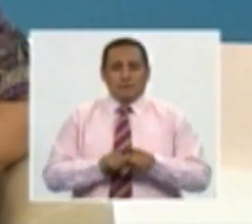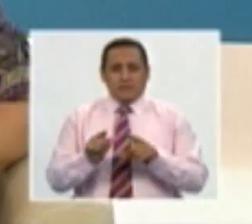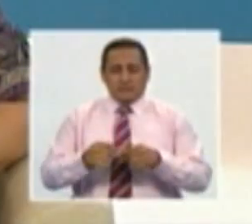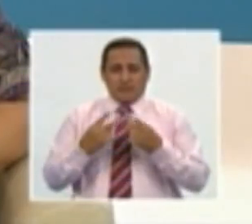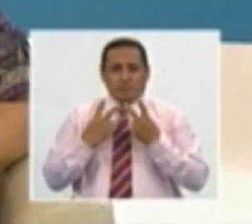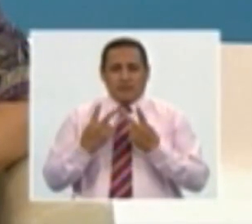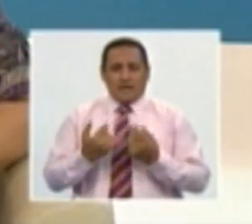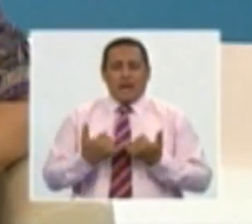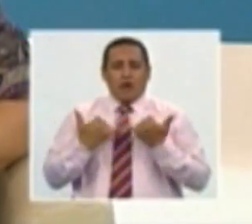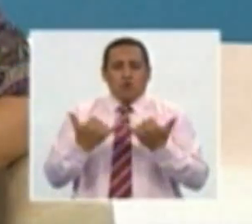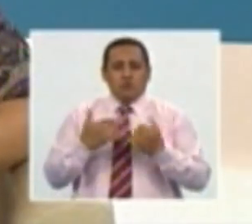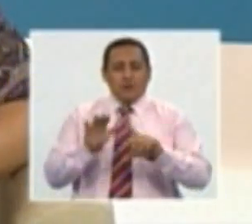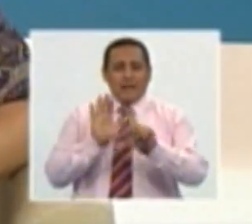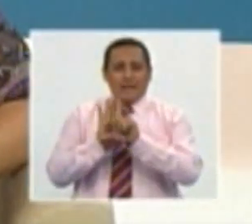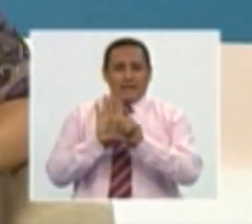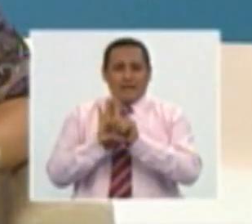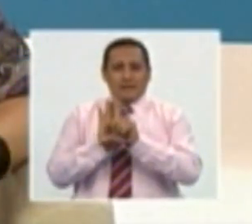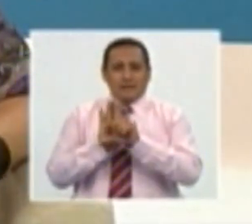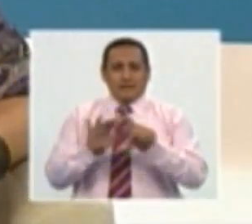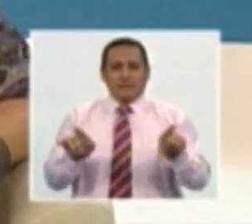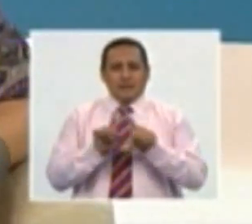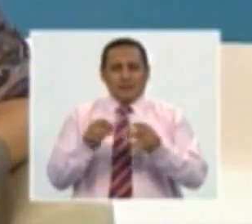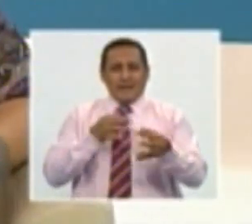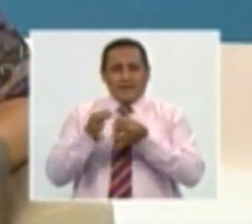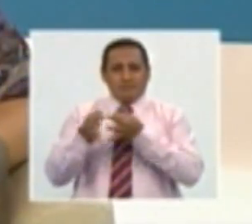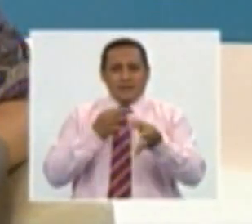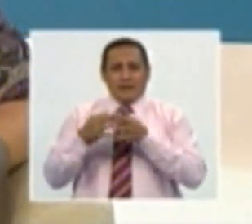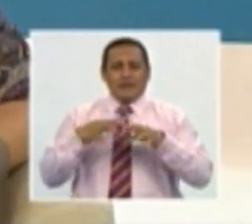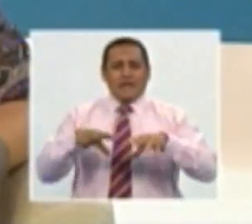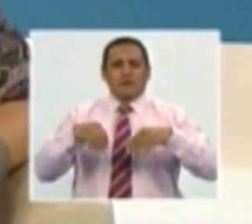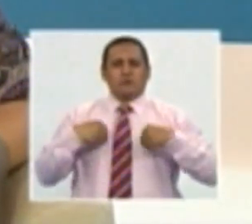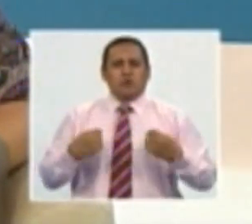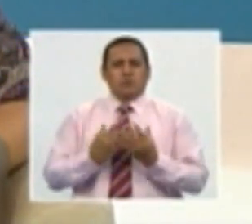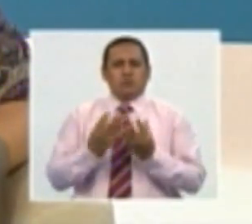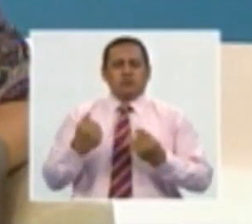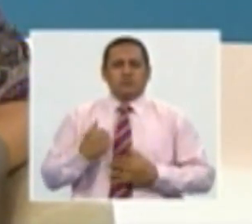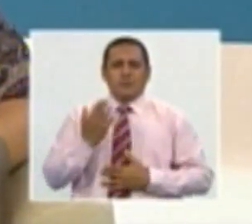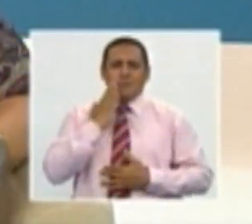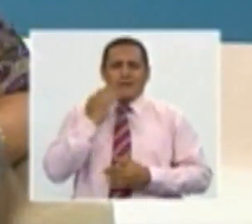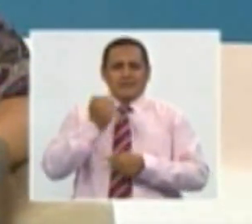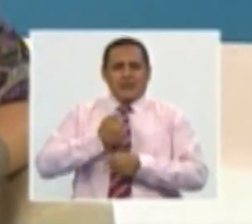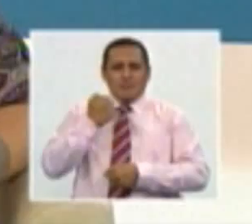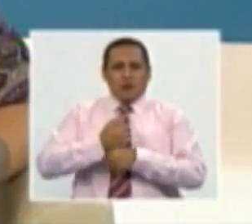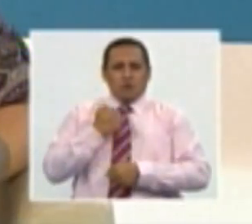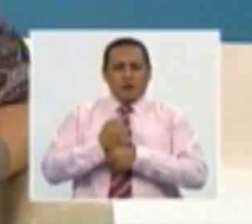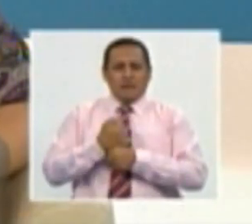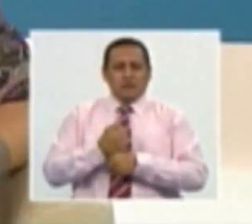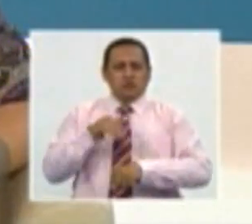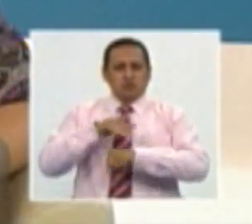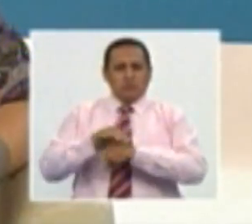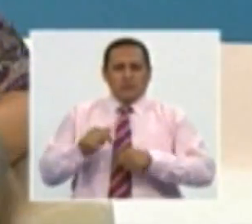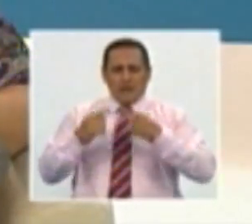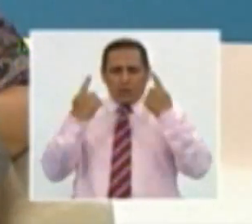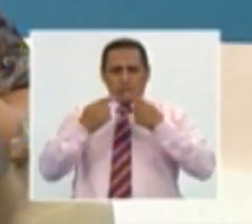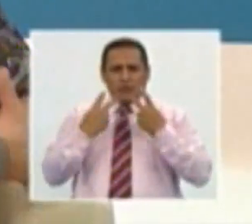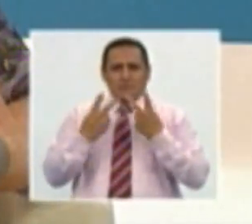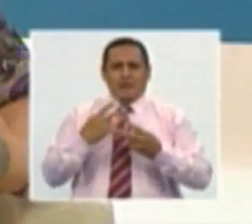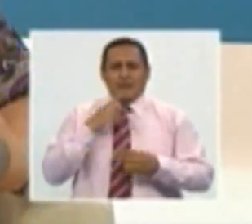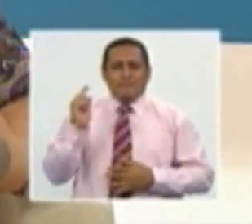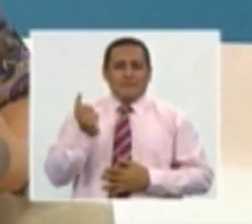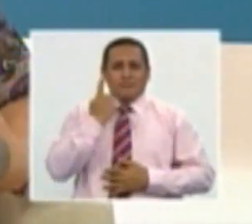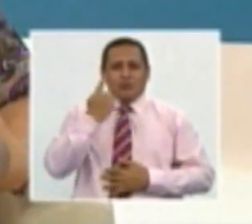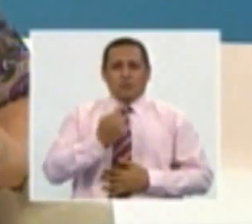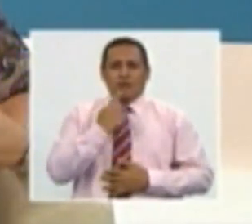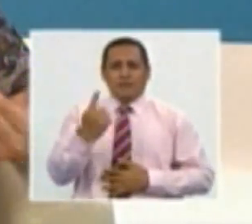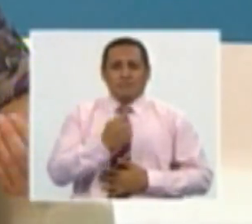Existe entonces una ley que arropa, que acoge a las madres trabajadoras respecto de este beneficio que en principio